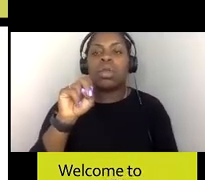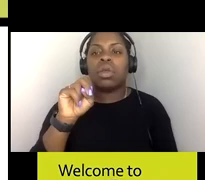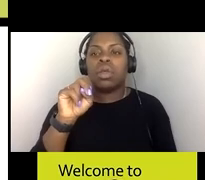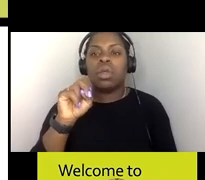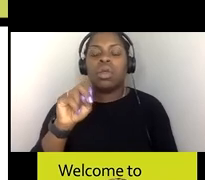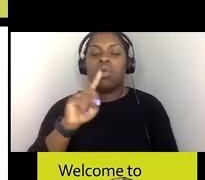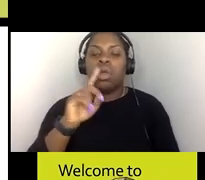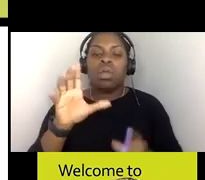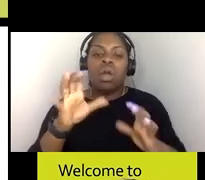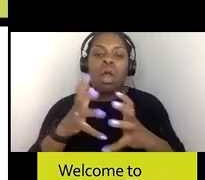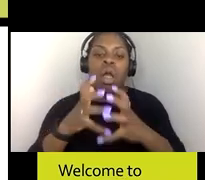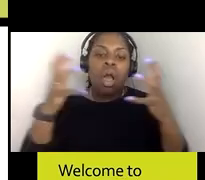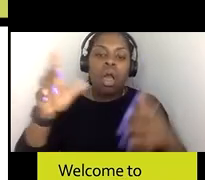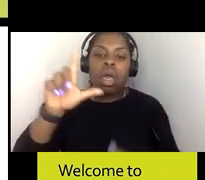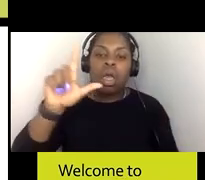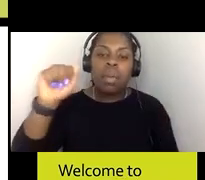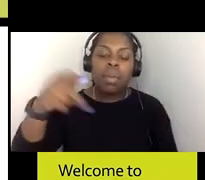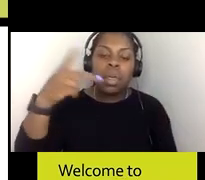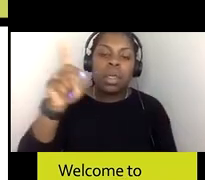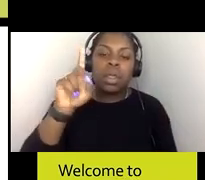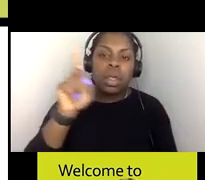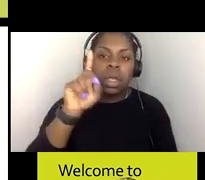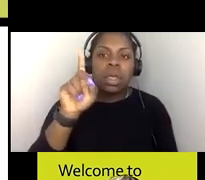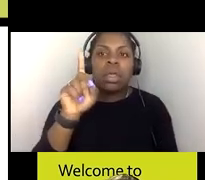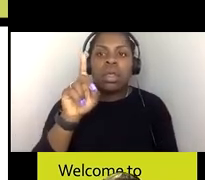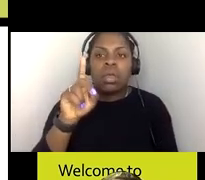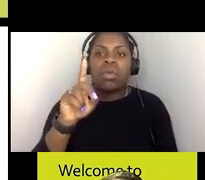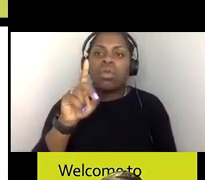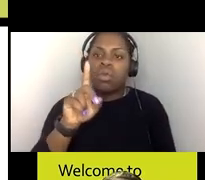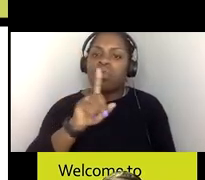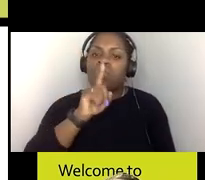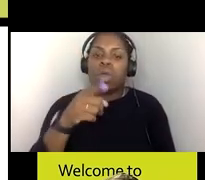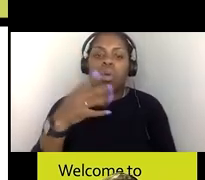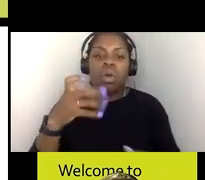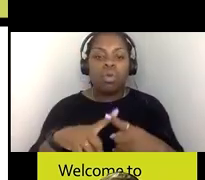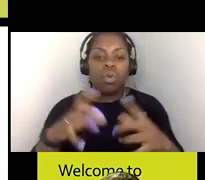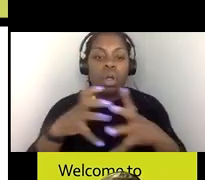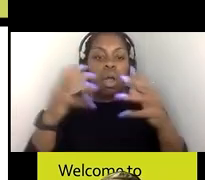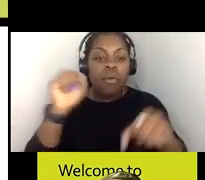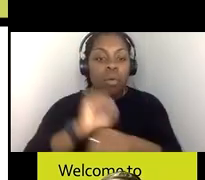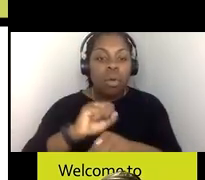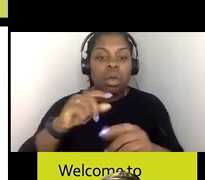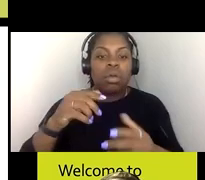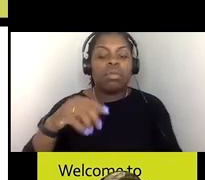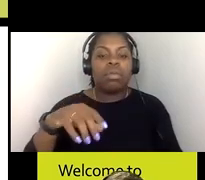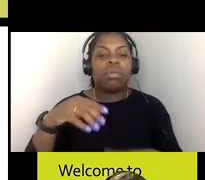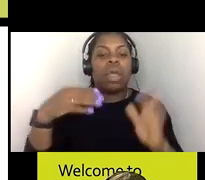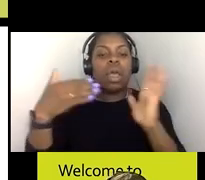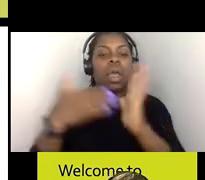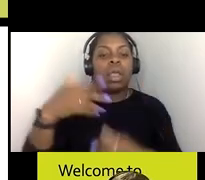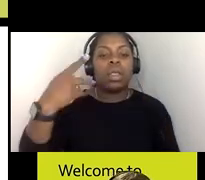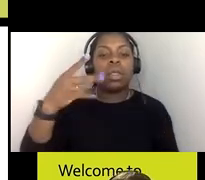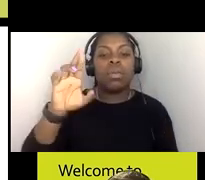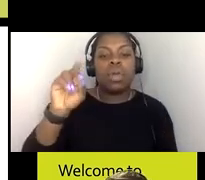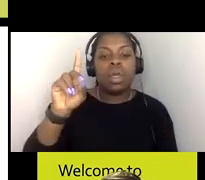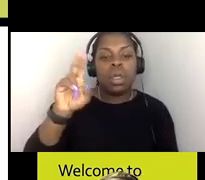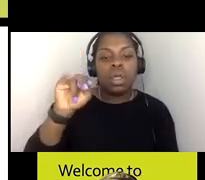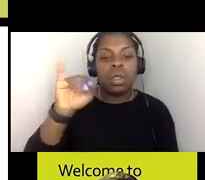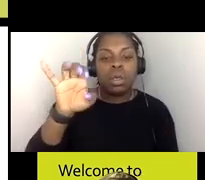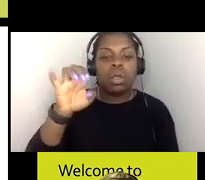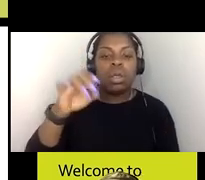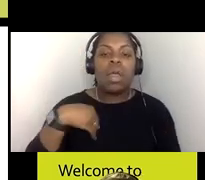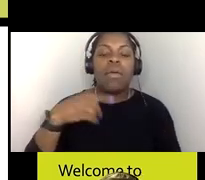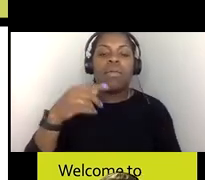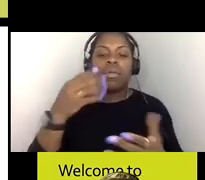Parar la Spine Coalition está haciendo mucho trabajo en contra de la vigilación. Es una de las compañías, hizo que